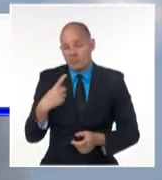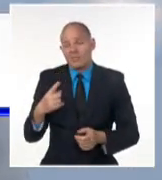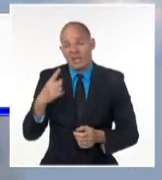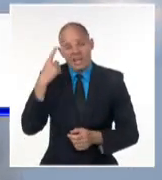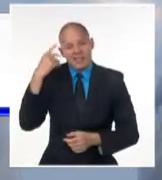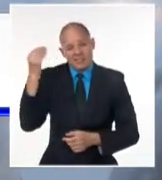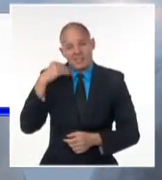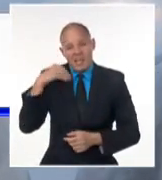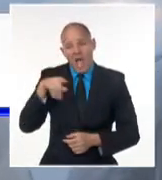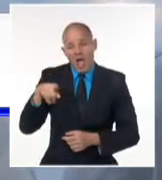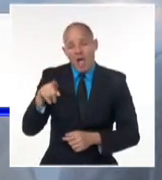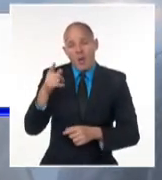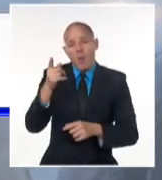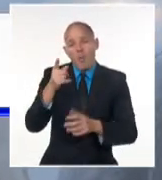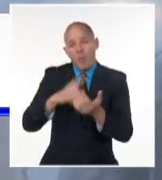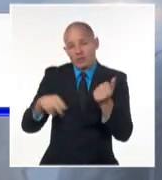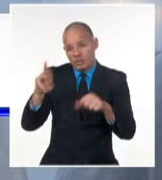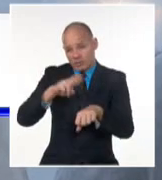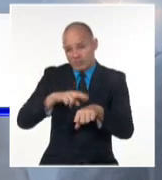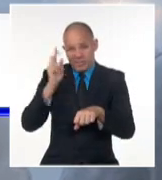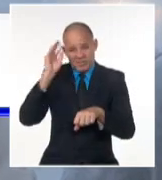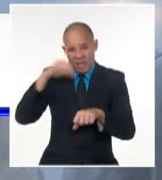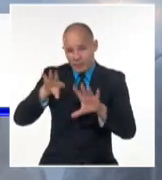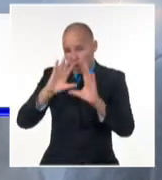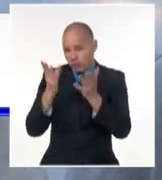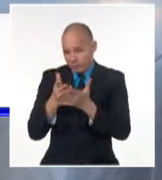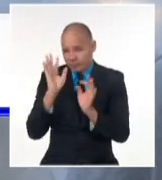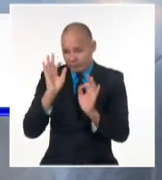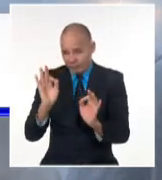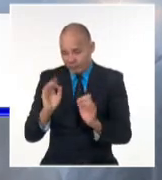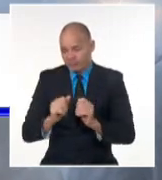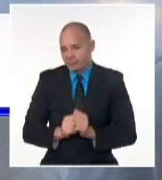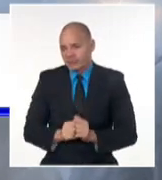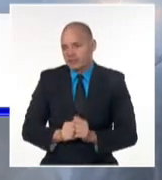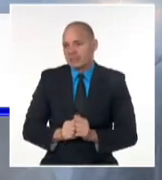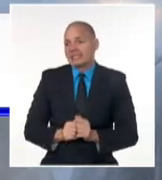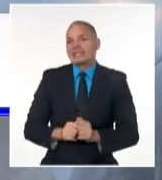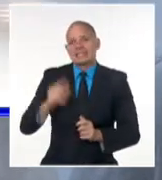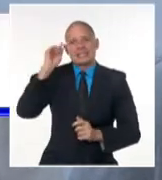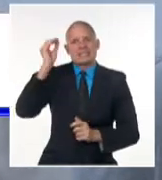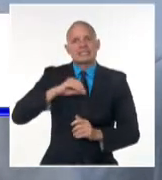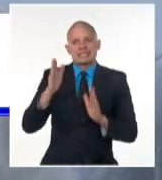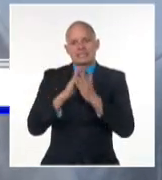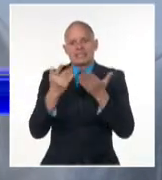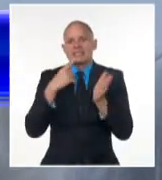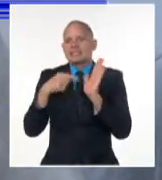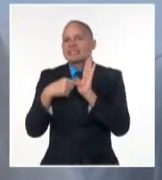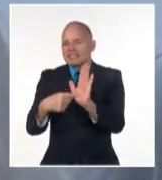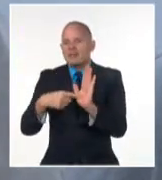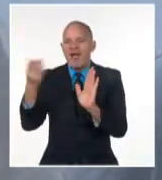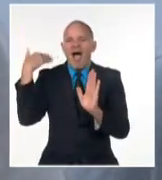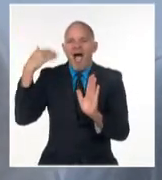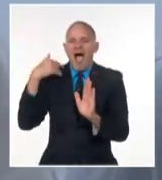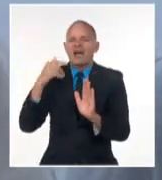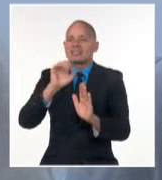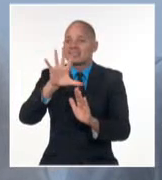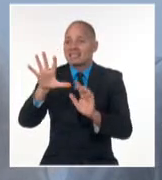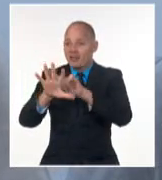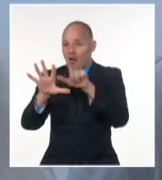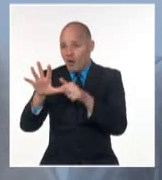experiencia en el proceso político. Estuvimos permanentemente en cada edición sacando la campaña de los cinco junto a en aquel